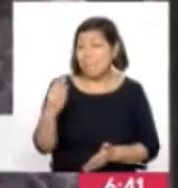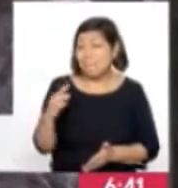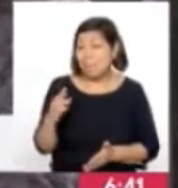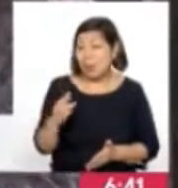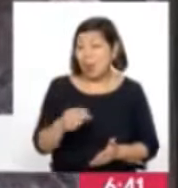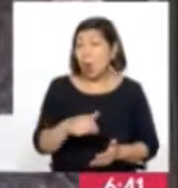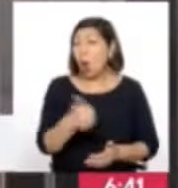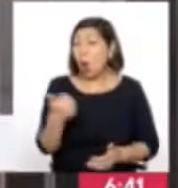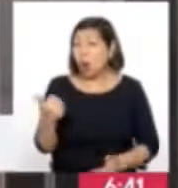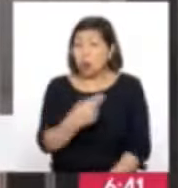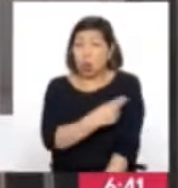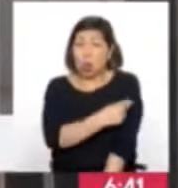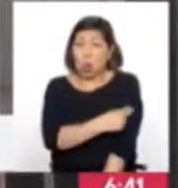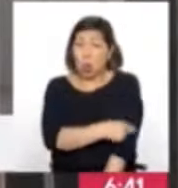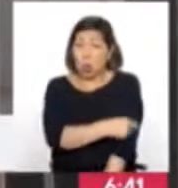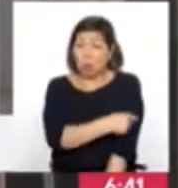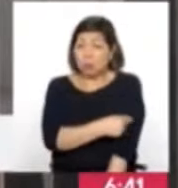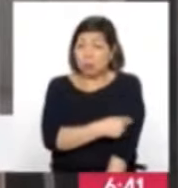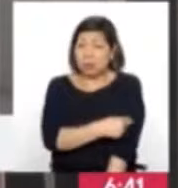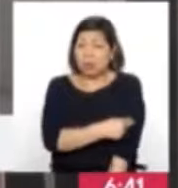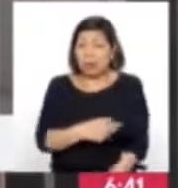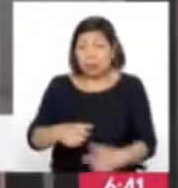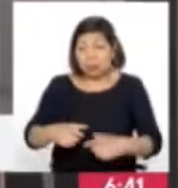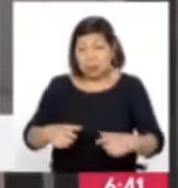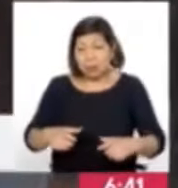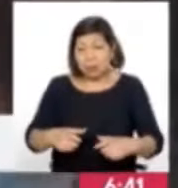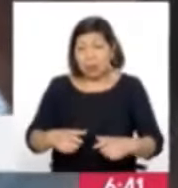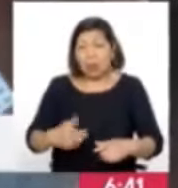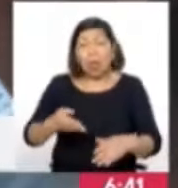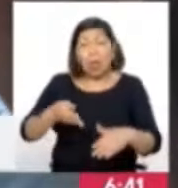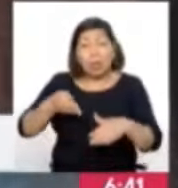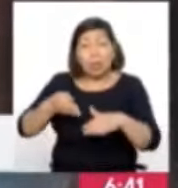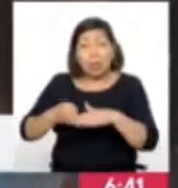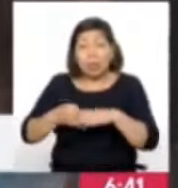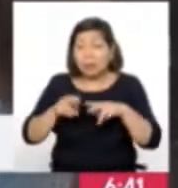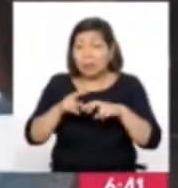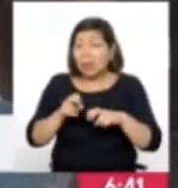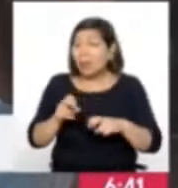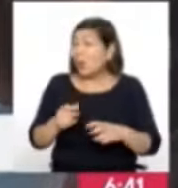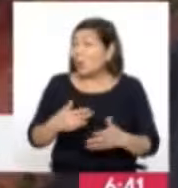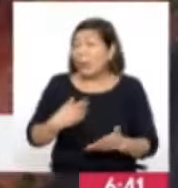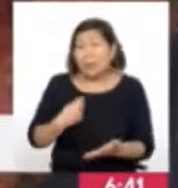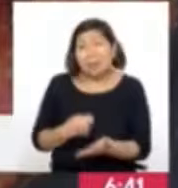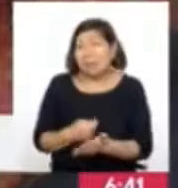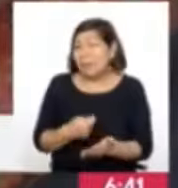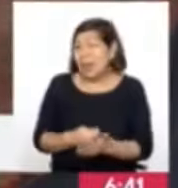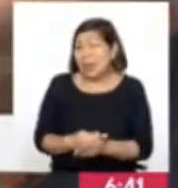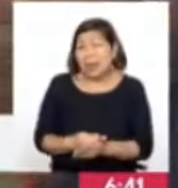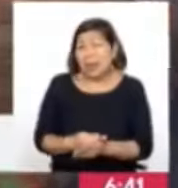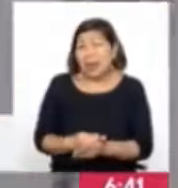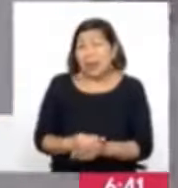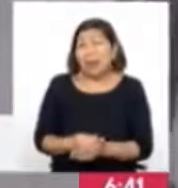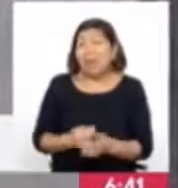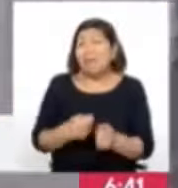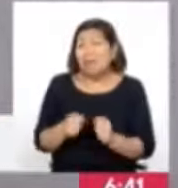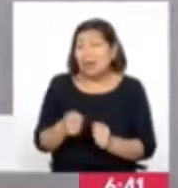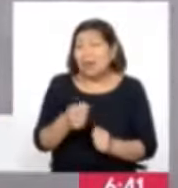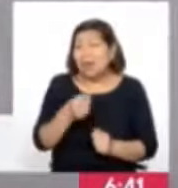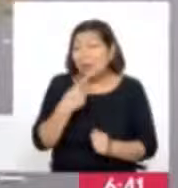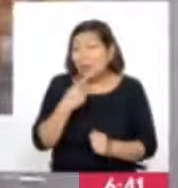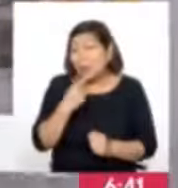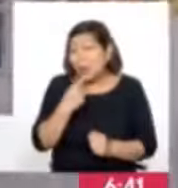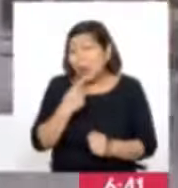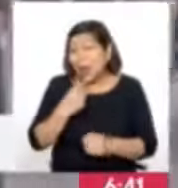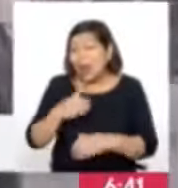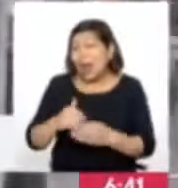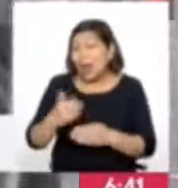la llevó a otro hospital donde le dieron una orden para una resonancia y análisis que no puede pagar, pues la venta de turrones y caramelos que